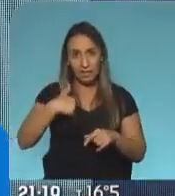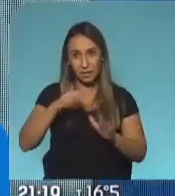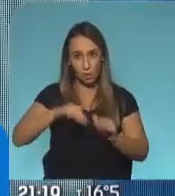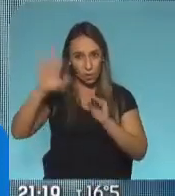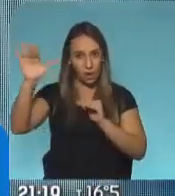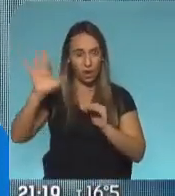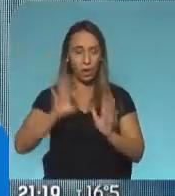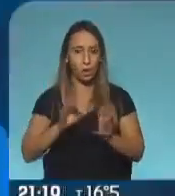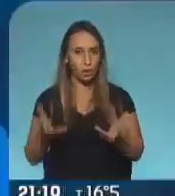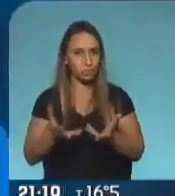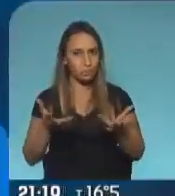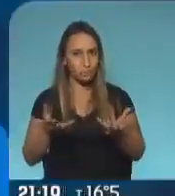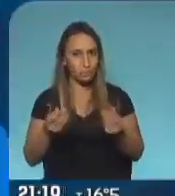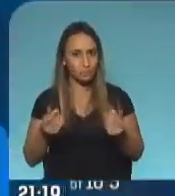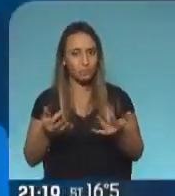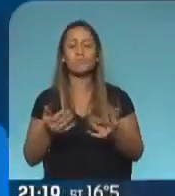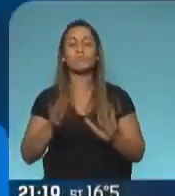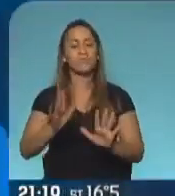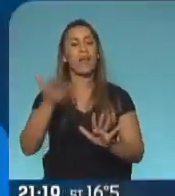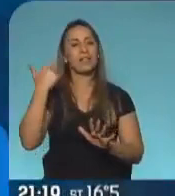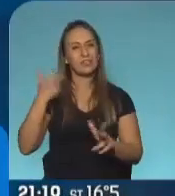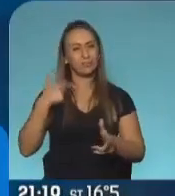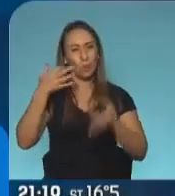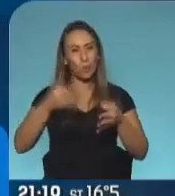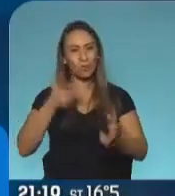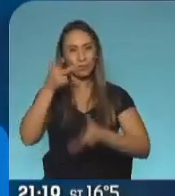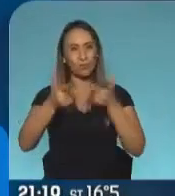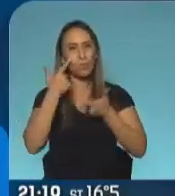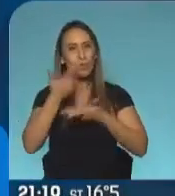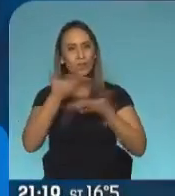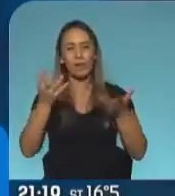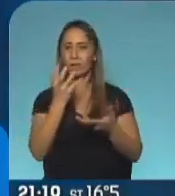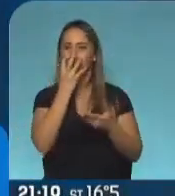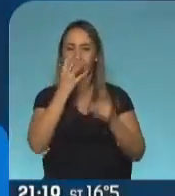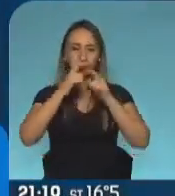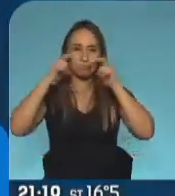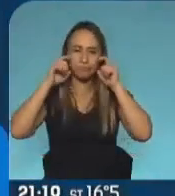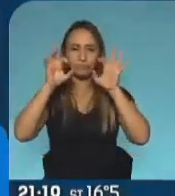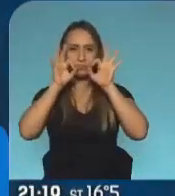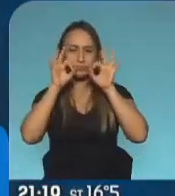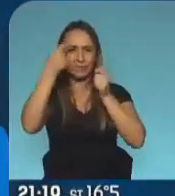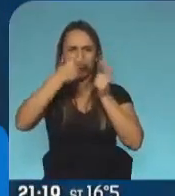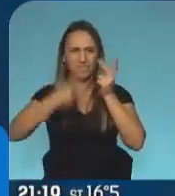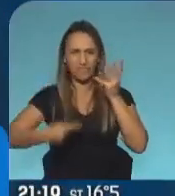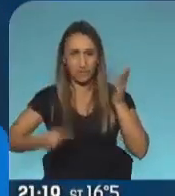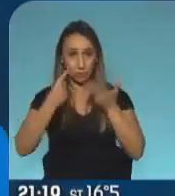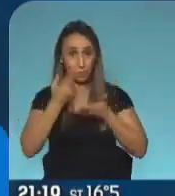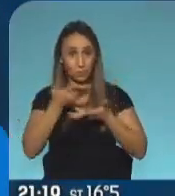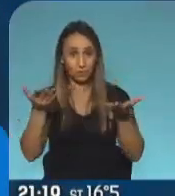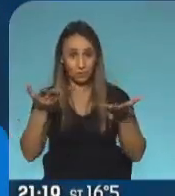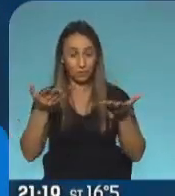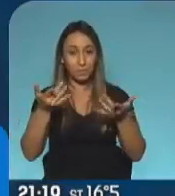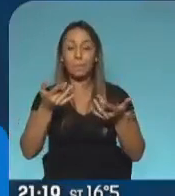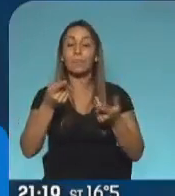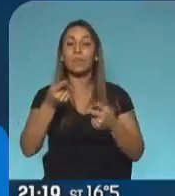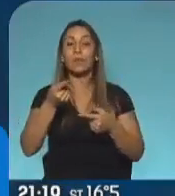que yo hablaba cuando ayer hablaba de las máscaras de mostraba las distintas máscaras que se los barbijos y máscaras que se pueden poner y